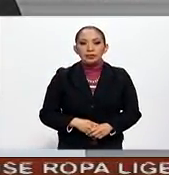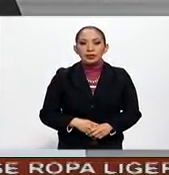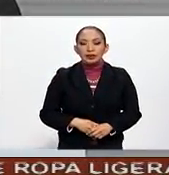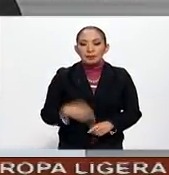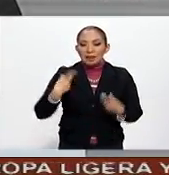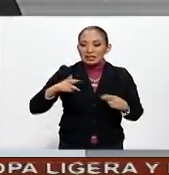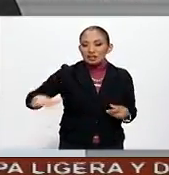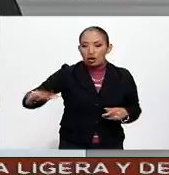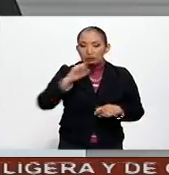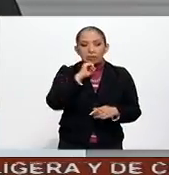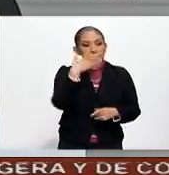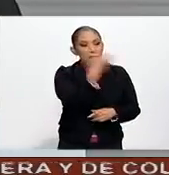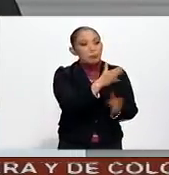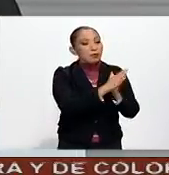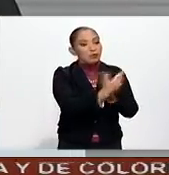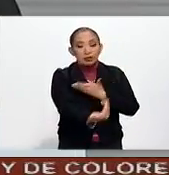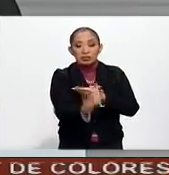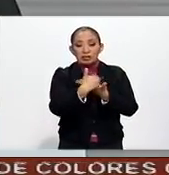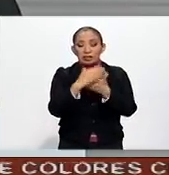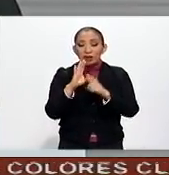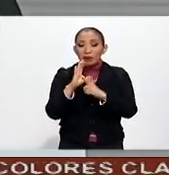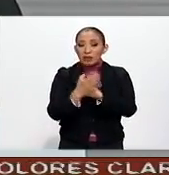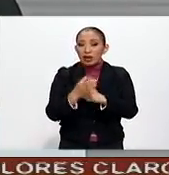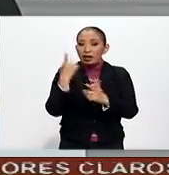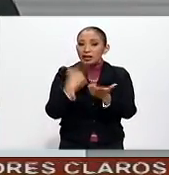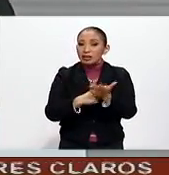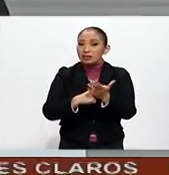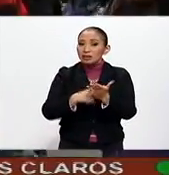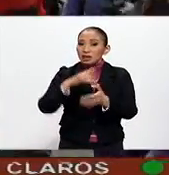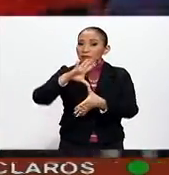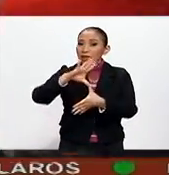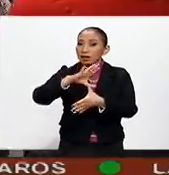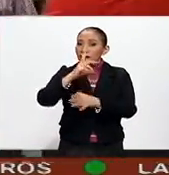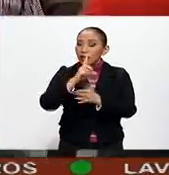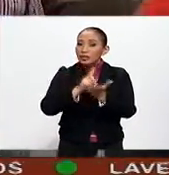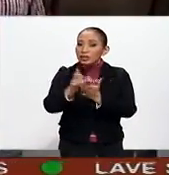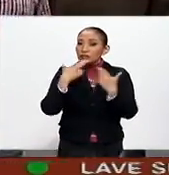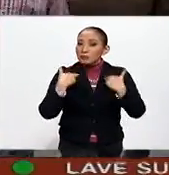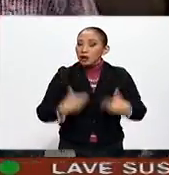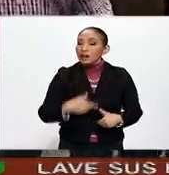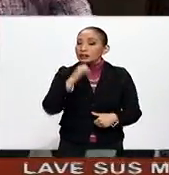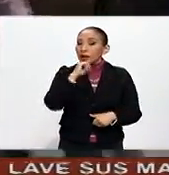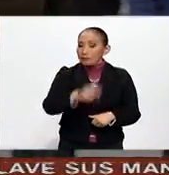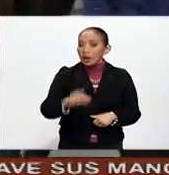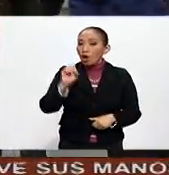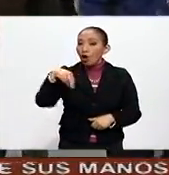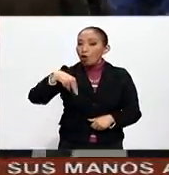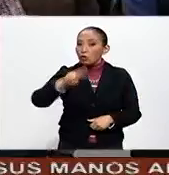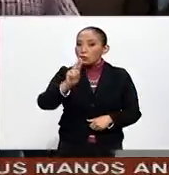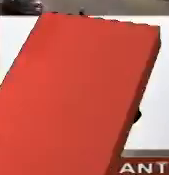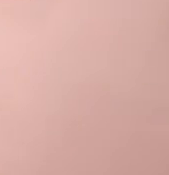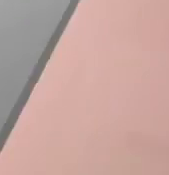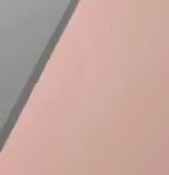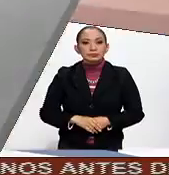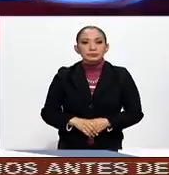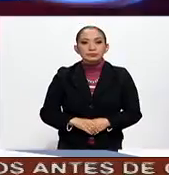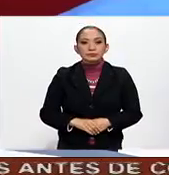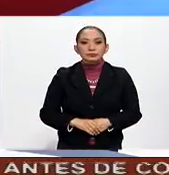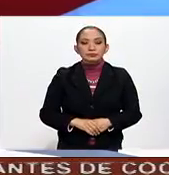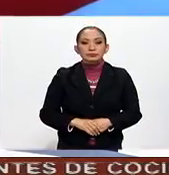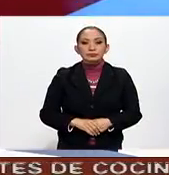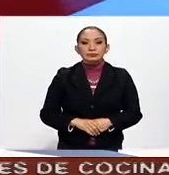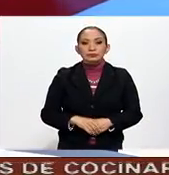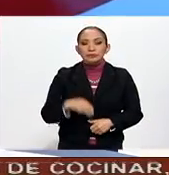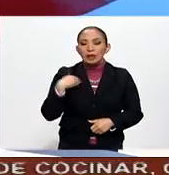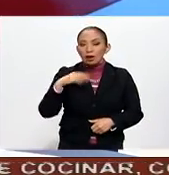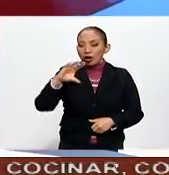Los pobladores también pidieron la intervención de la Comisión Interamericana de Derechos Humanos y de las Naciones Unidas.